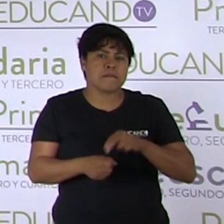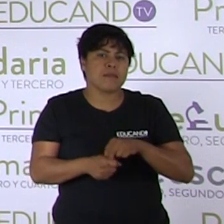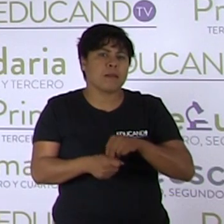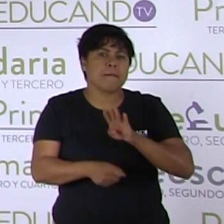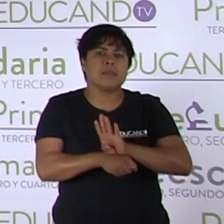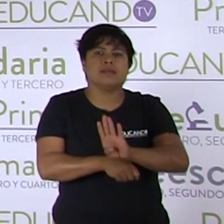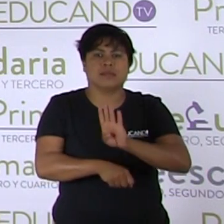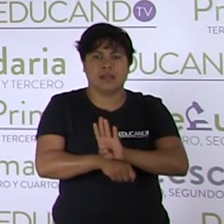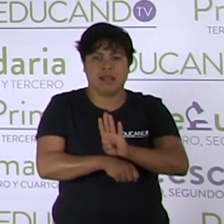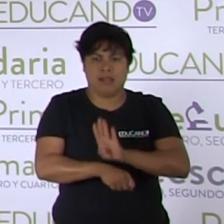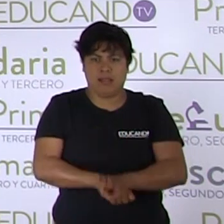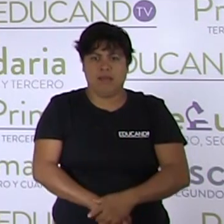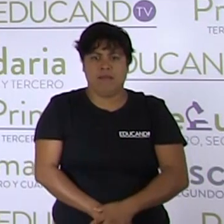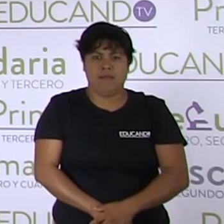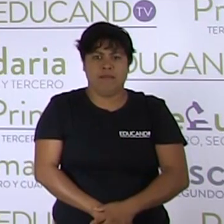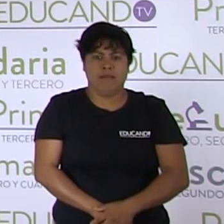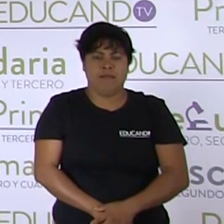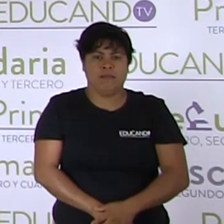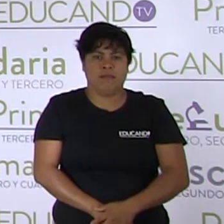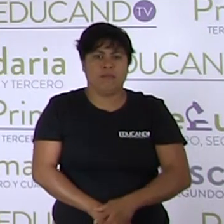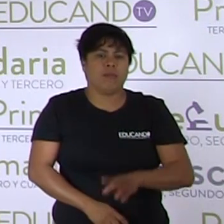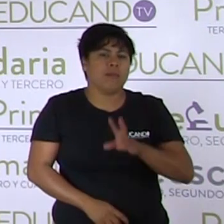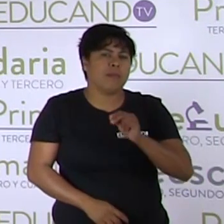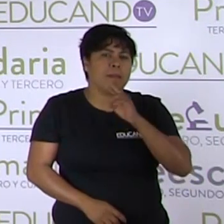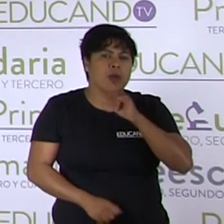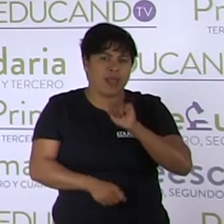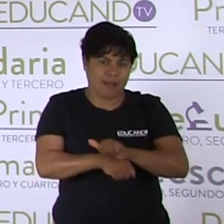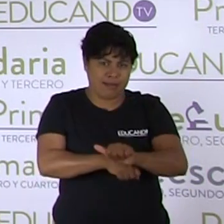Brasil. No, mejor Argentina.